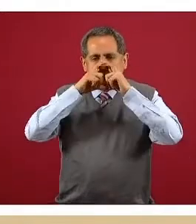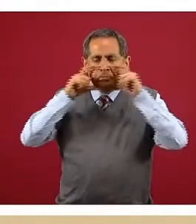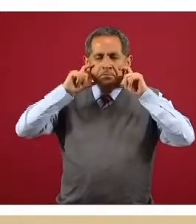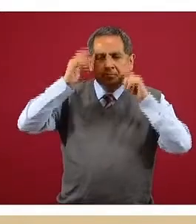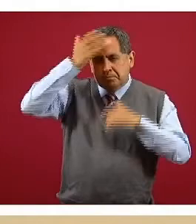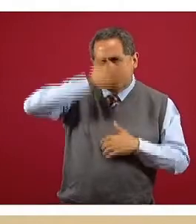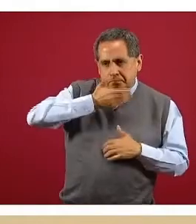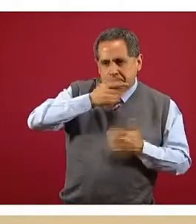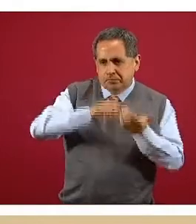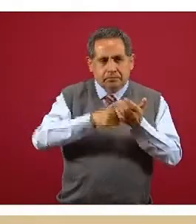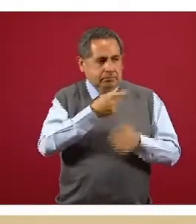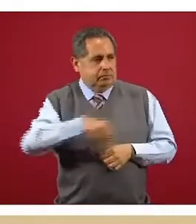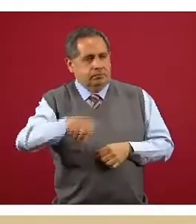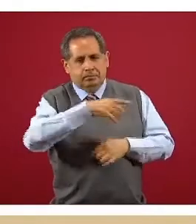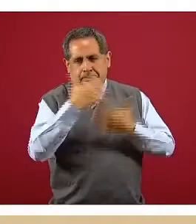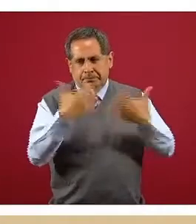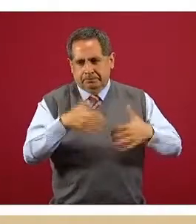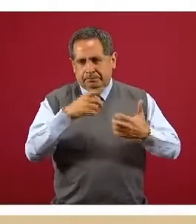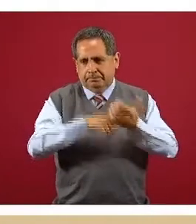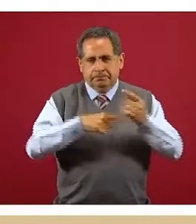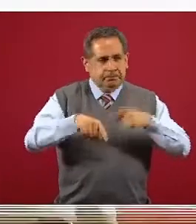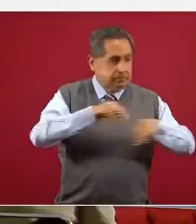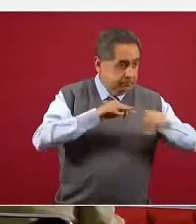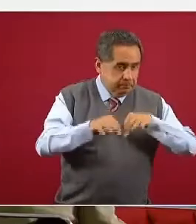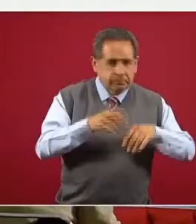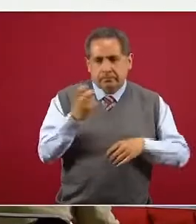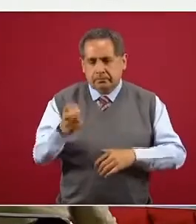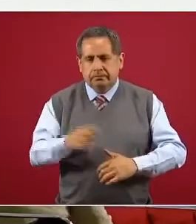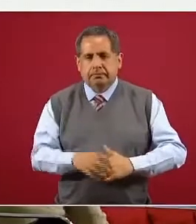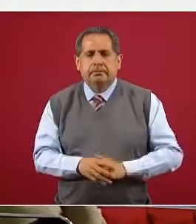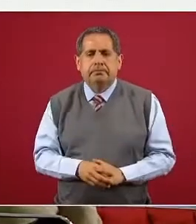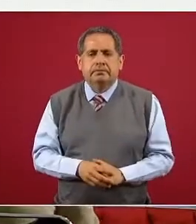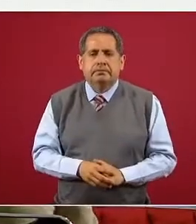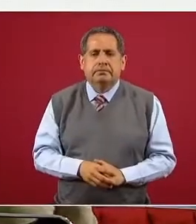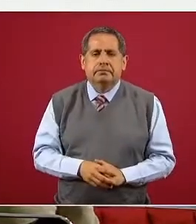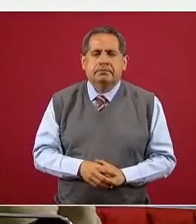las empresas en las que cada uno de nosotros trabajemos.